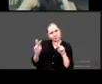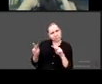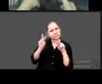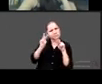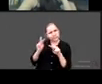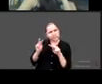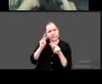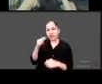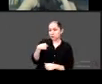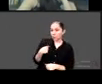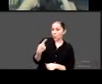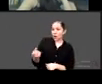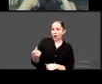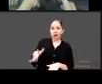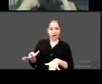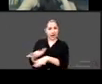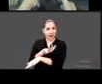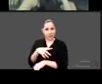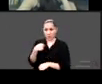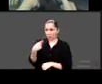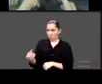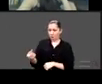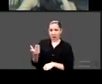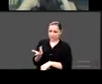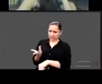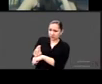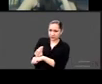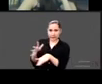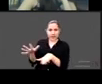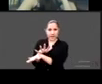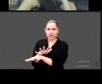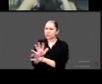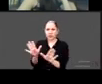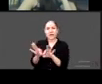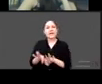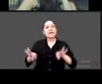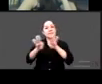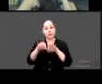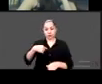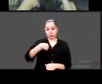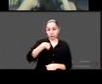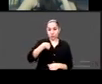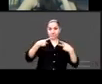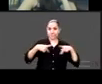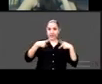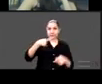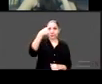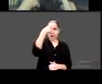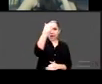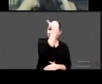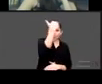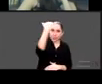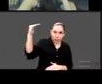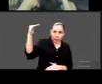de comportamientos inadecuados, sepámonos como adultos hábiles en identificar y cubrir